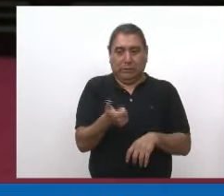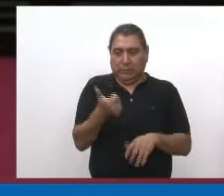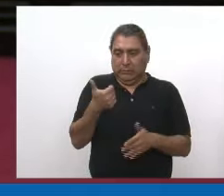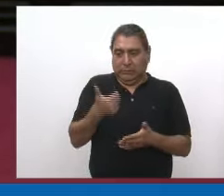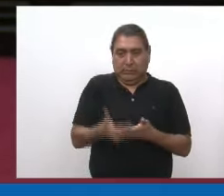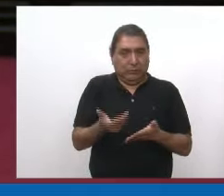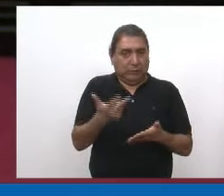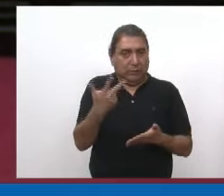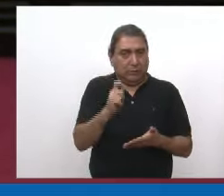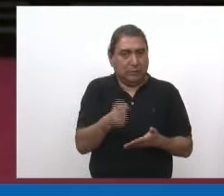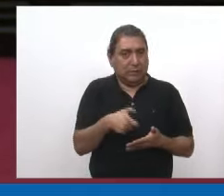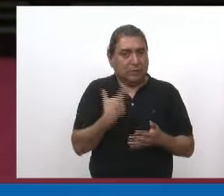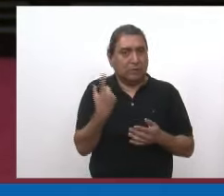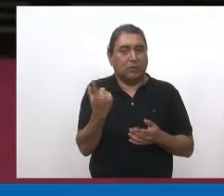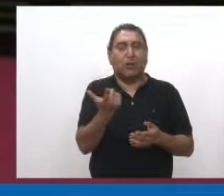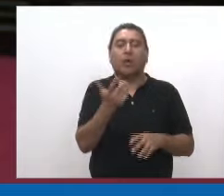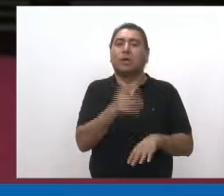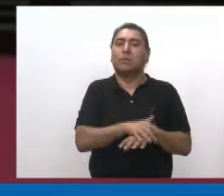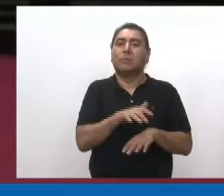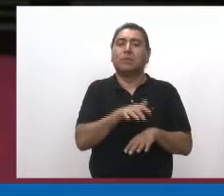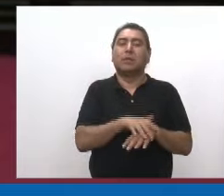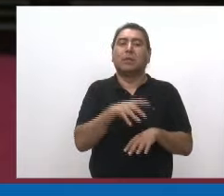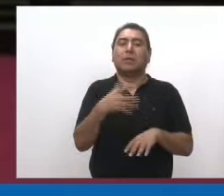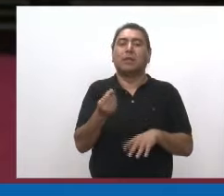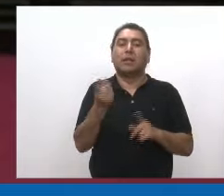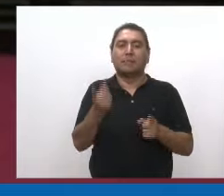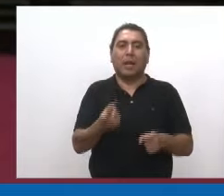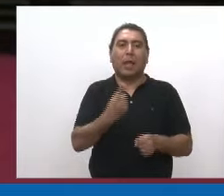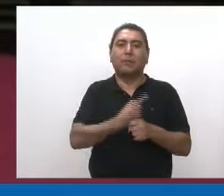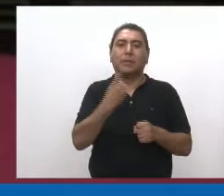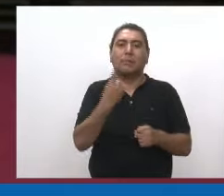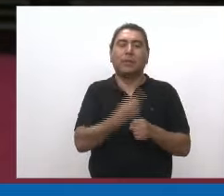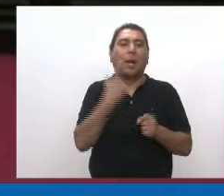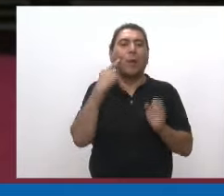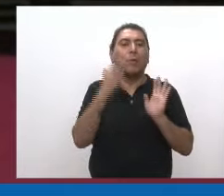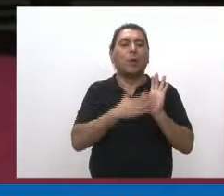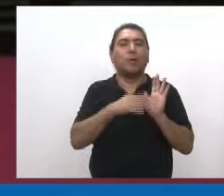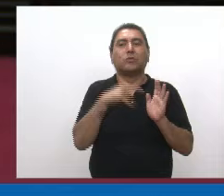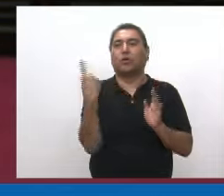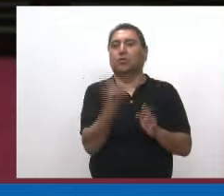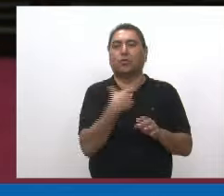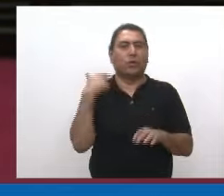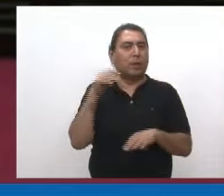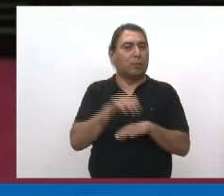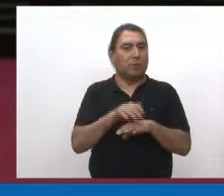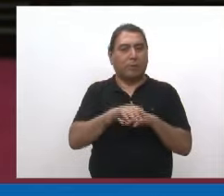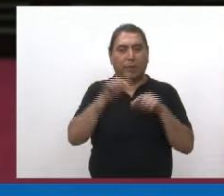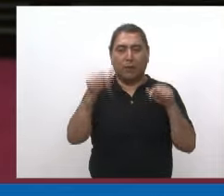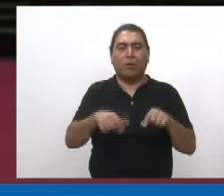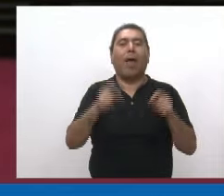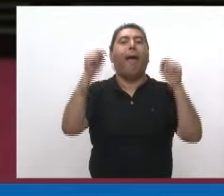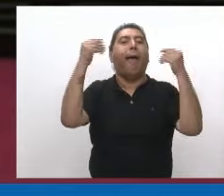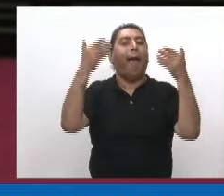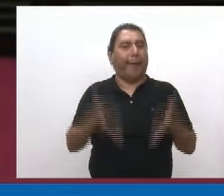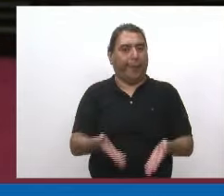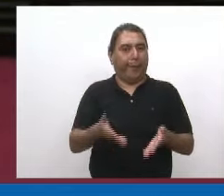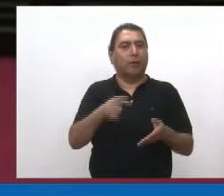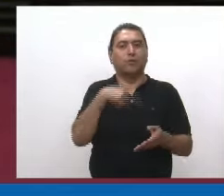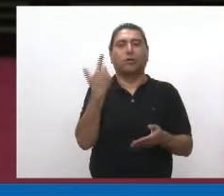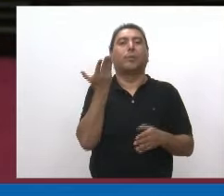Empecemos a hacernos cargo y la primera prueba para hacernos cargo de esto está aquí. Le pedimos una